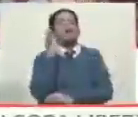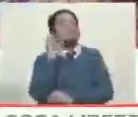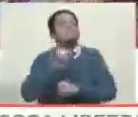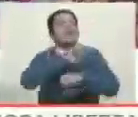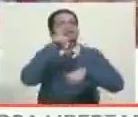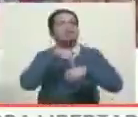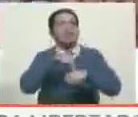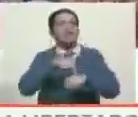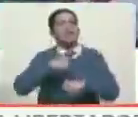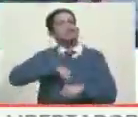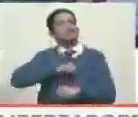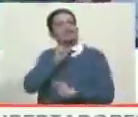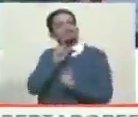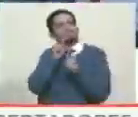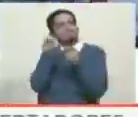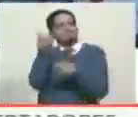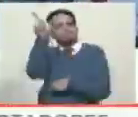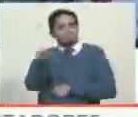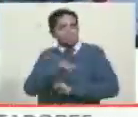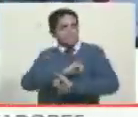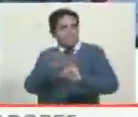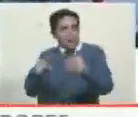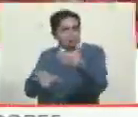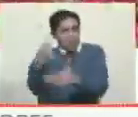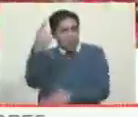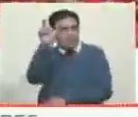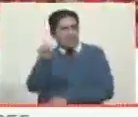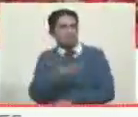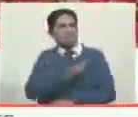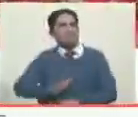elegimos a un presidente de la república